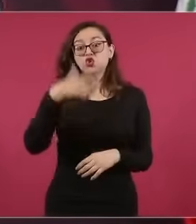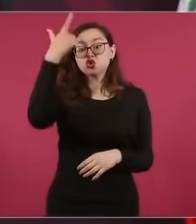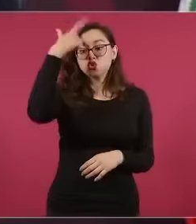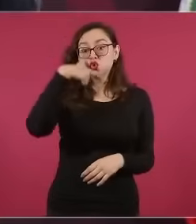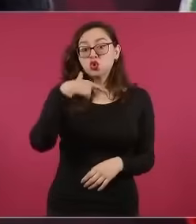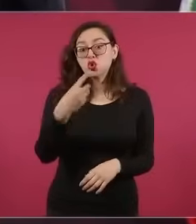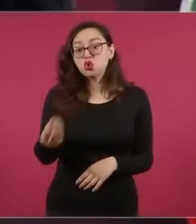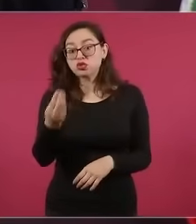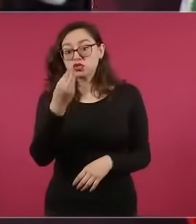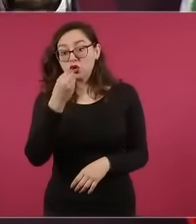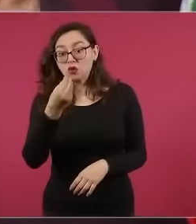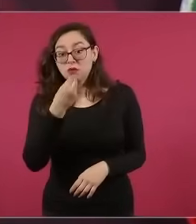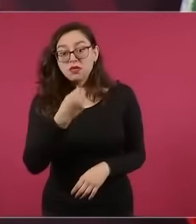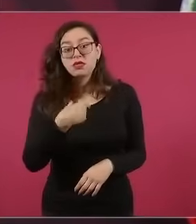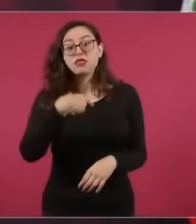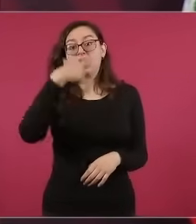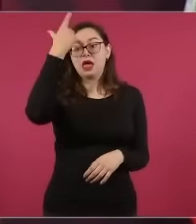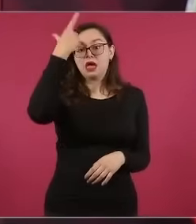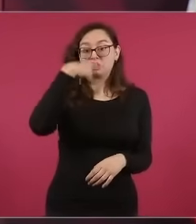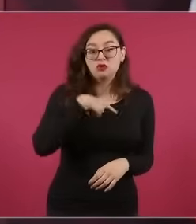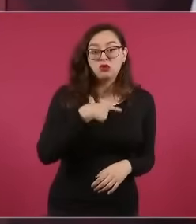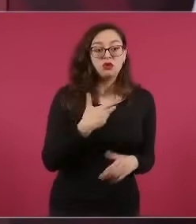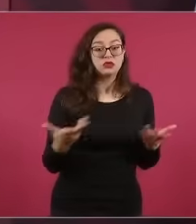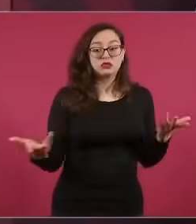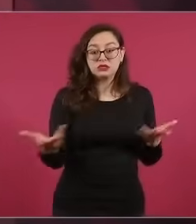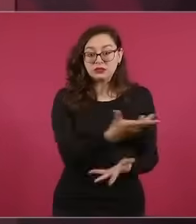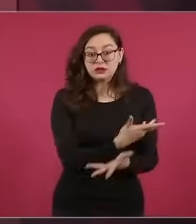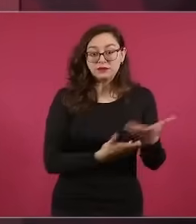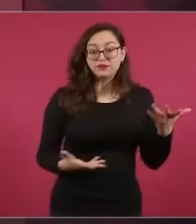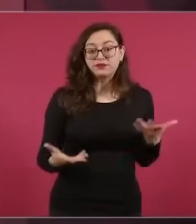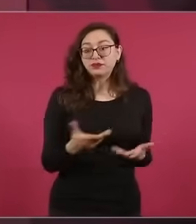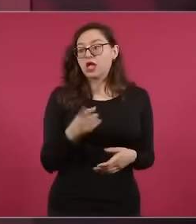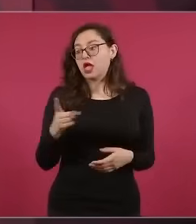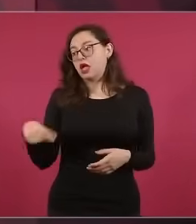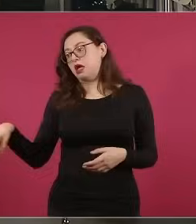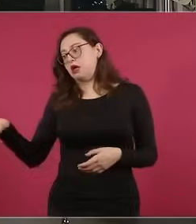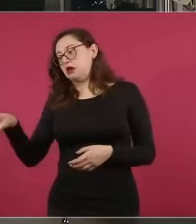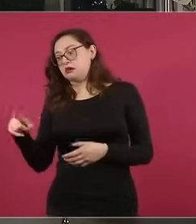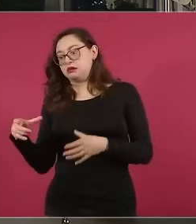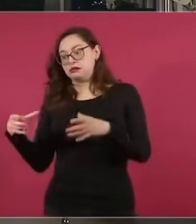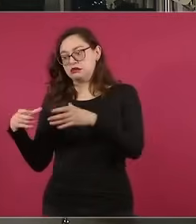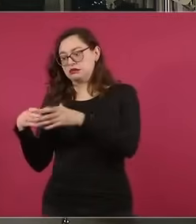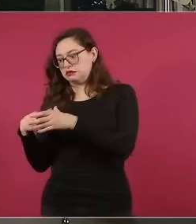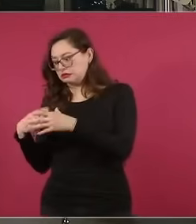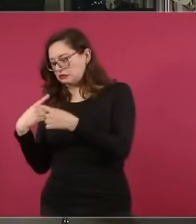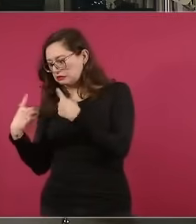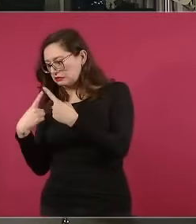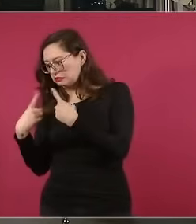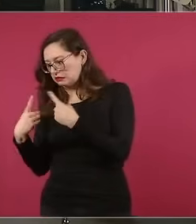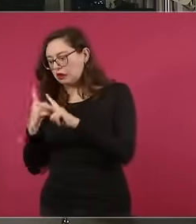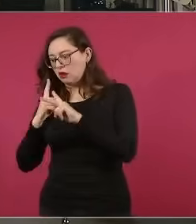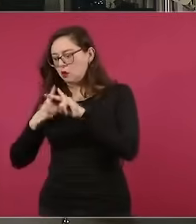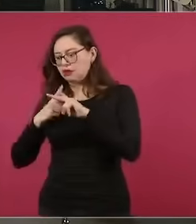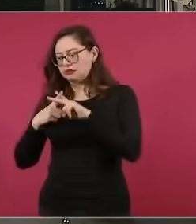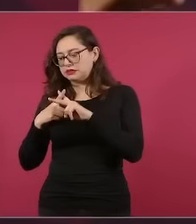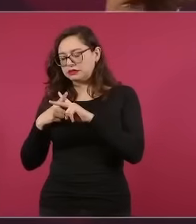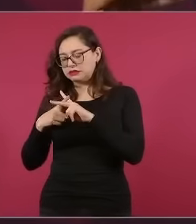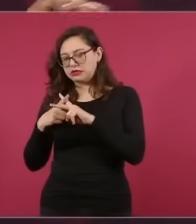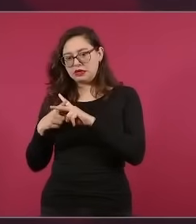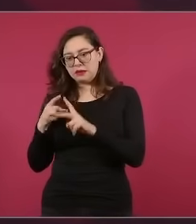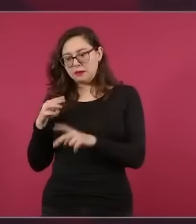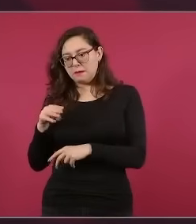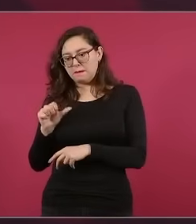la encuesta de Massey Kohler, en donde estaban empatados hasta Said,